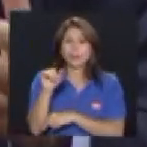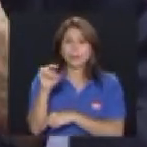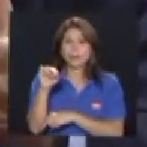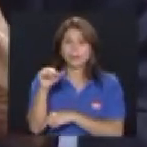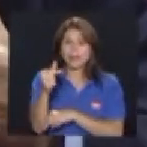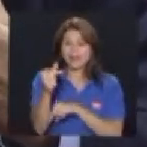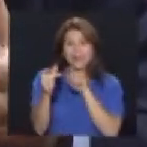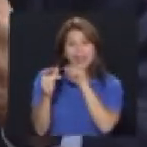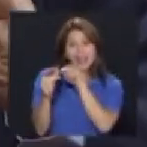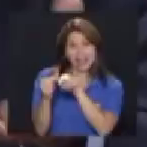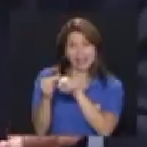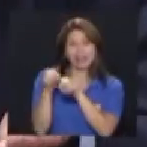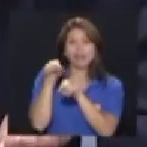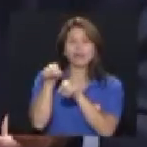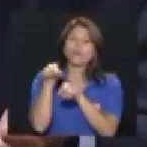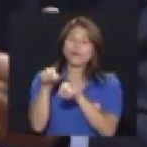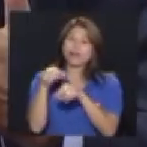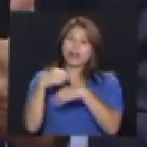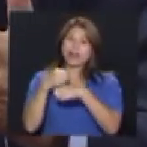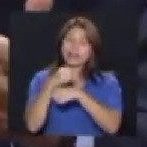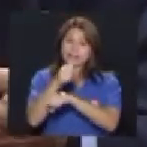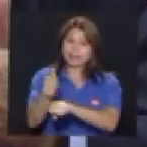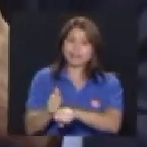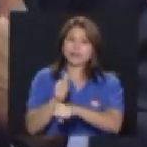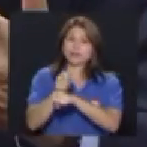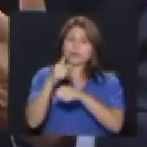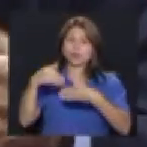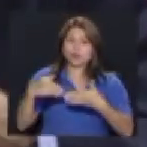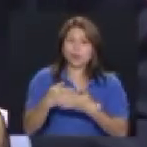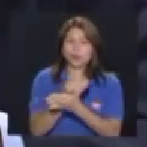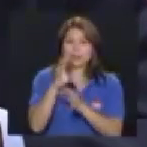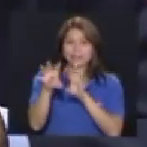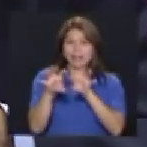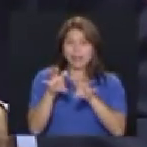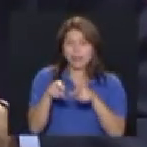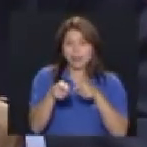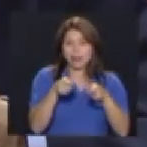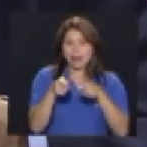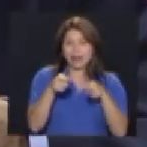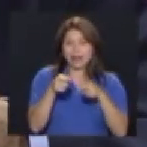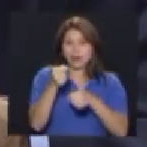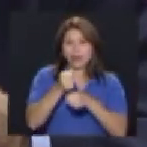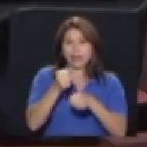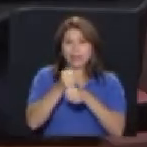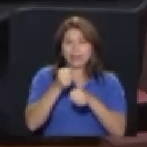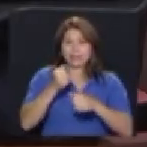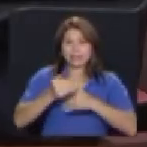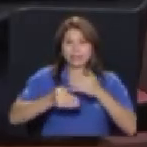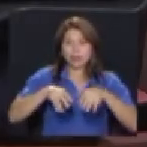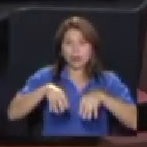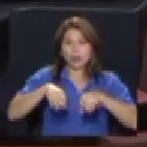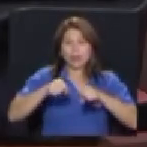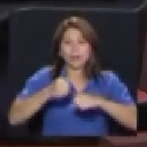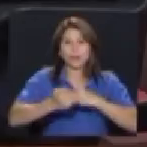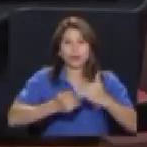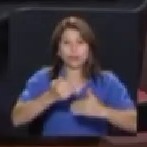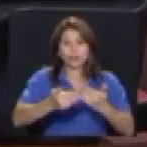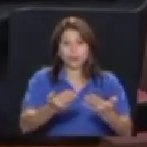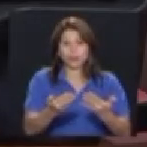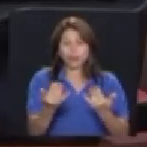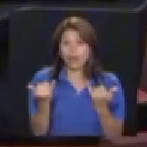un nuevo esquema de manejo, de gestión de procesos. Ahora me